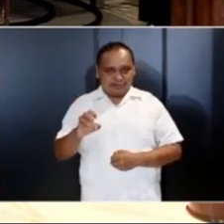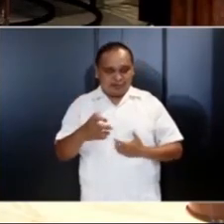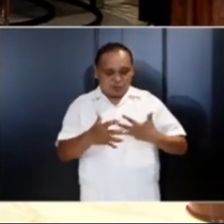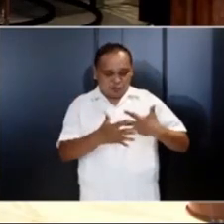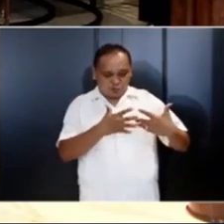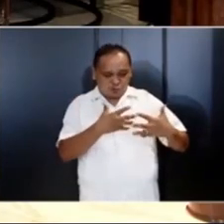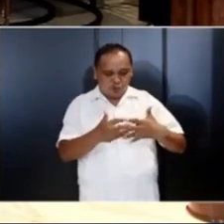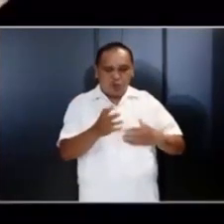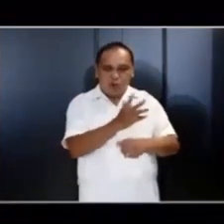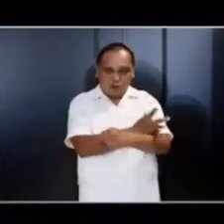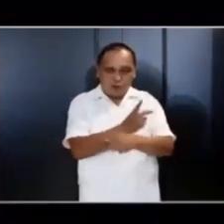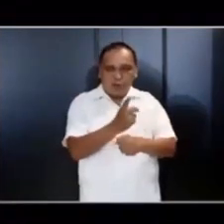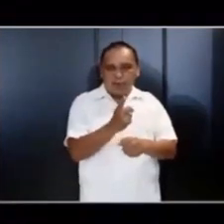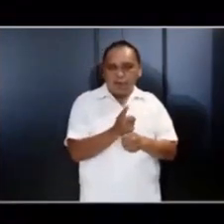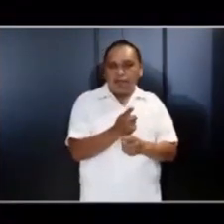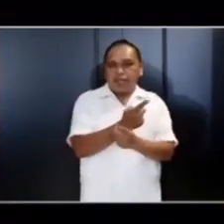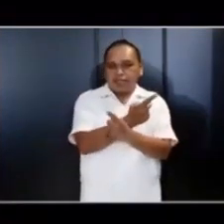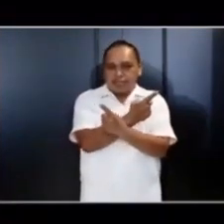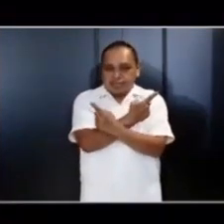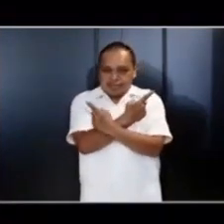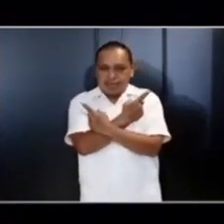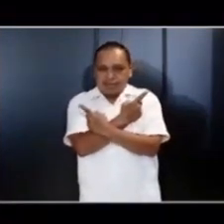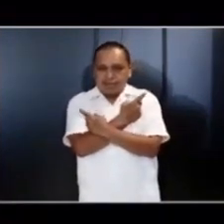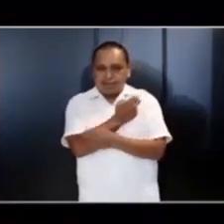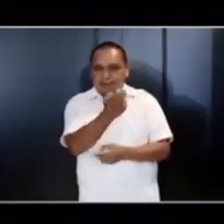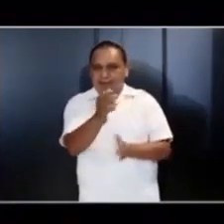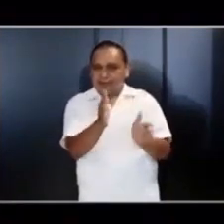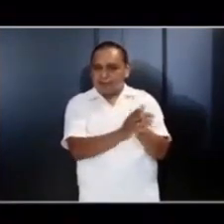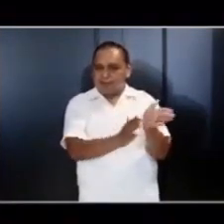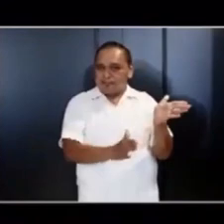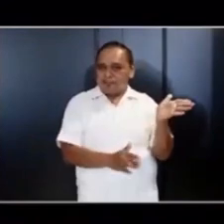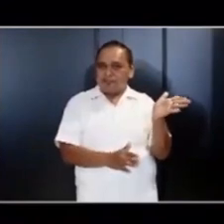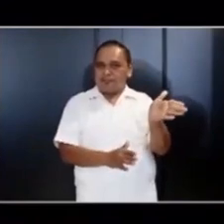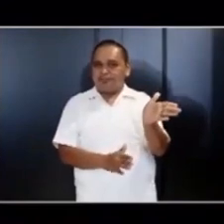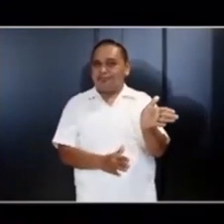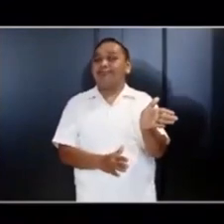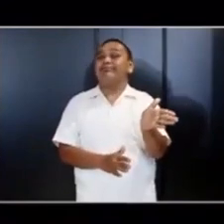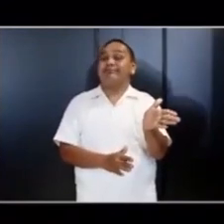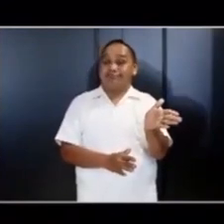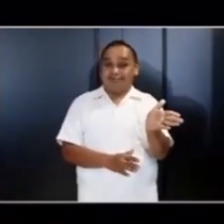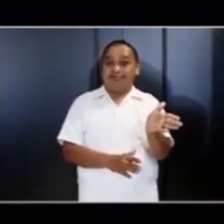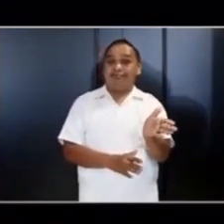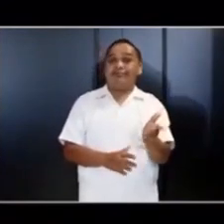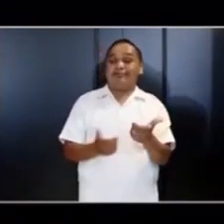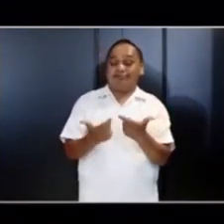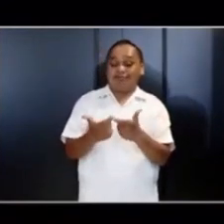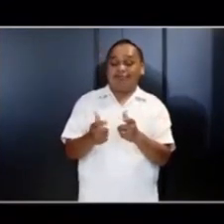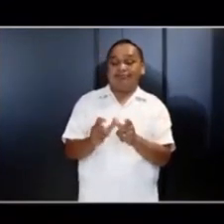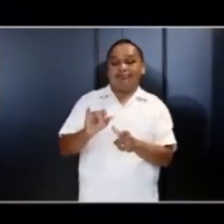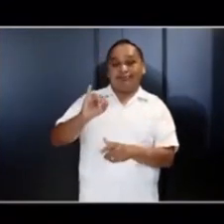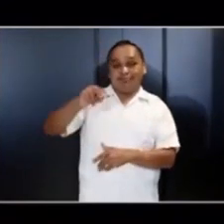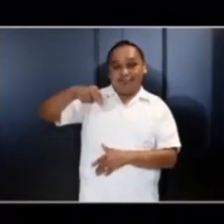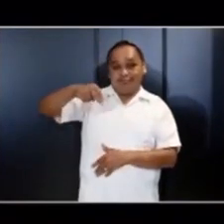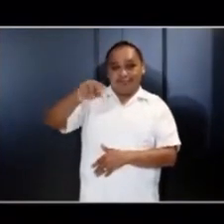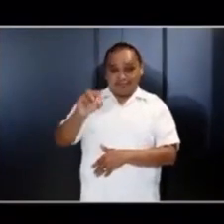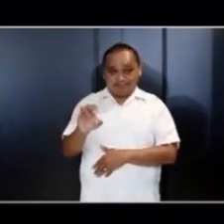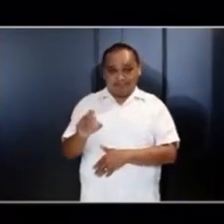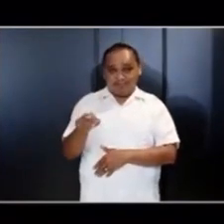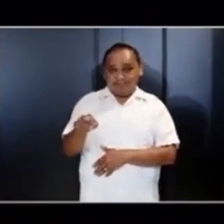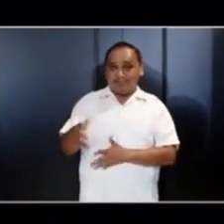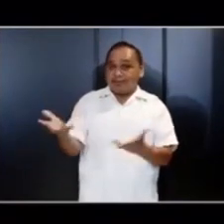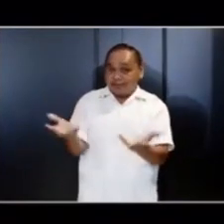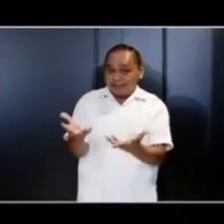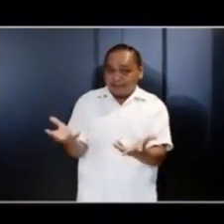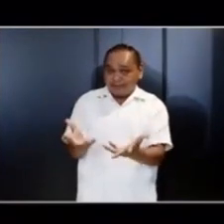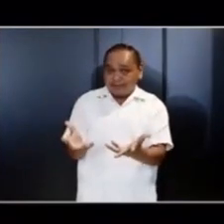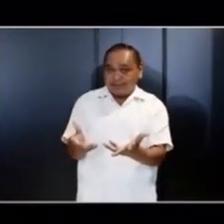reconocimientos a nivel nacional, y esto los desnuda, cuerpo y alma, porque si el INE no actúa, pues al final del día se